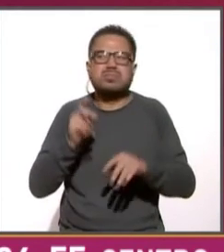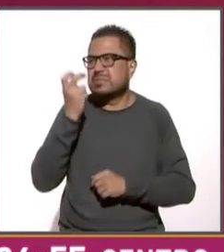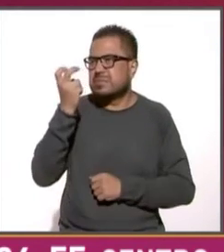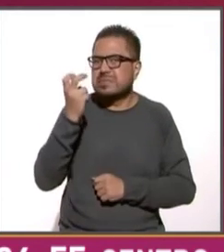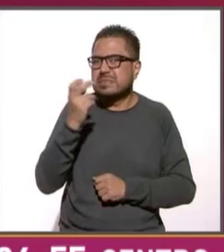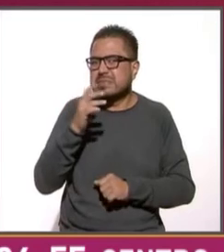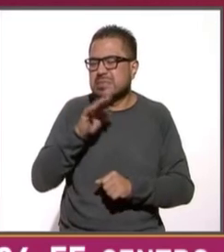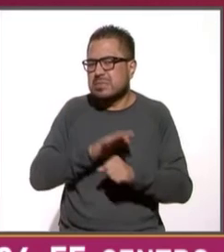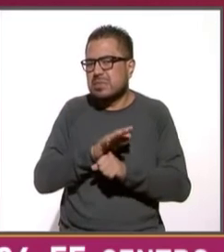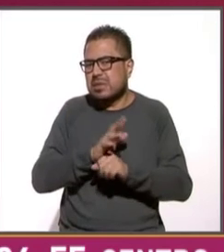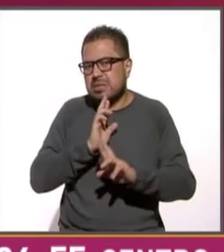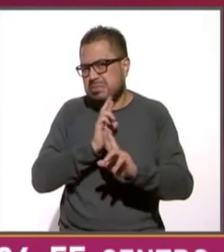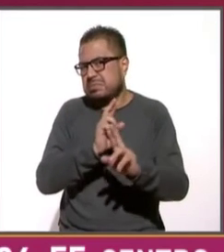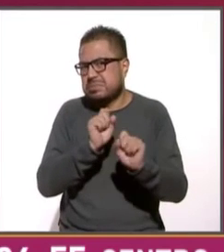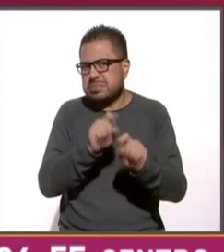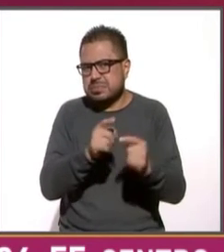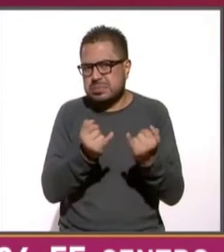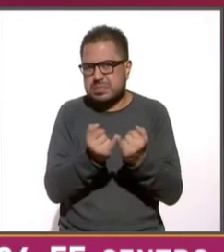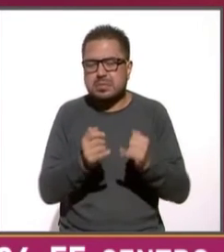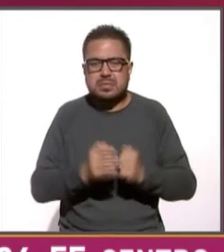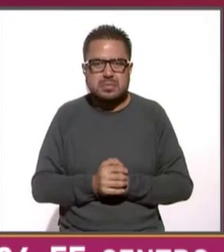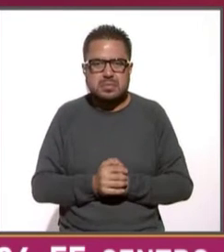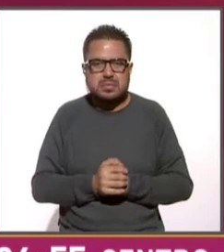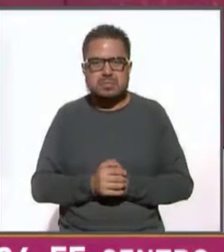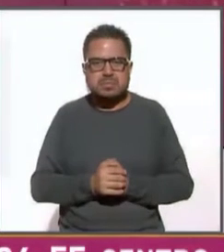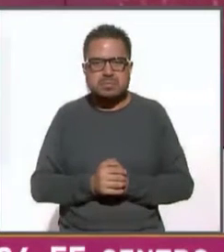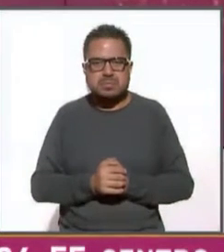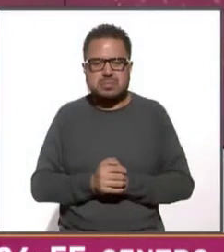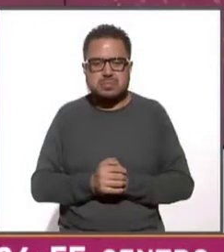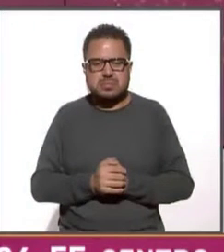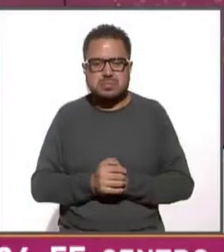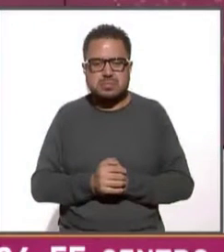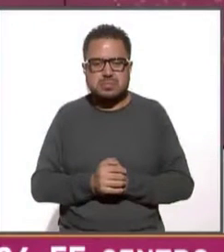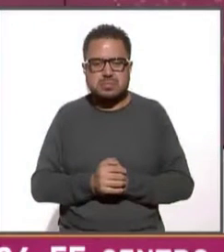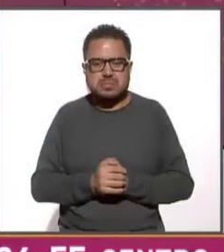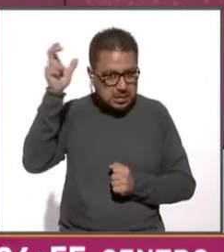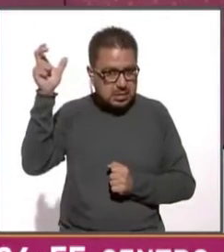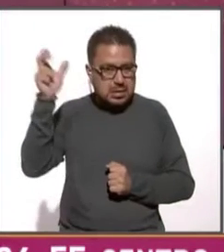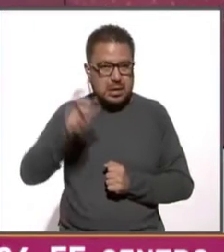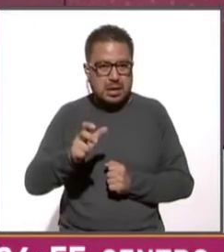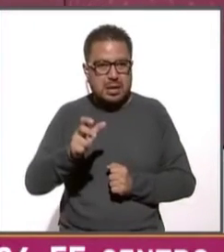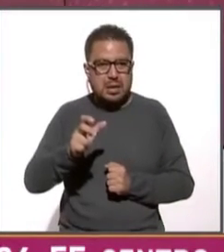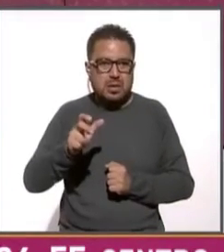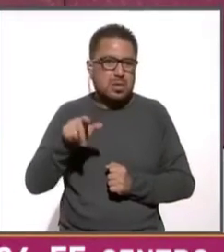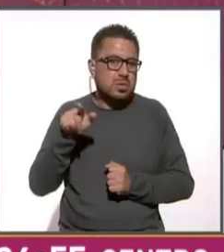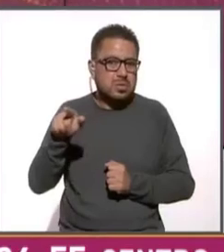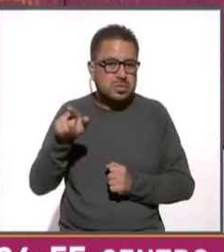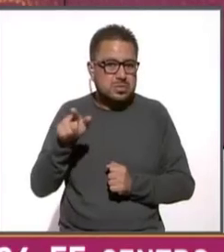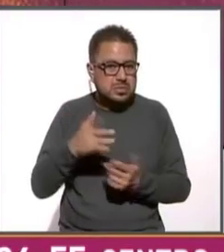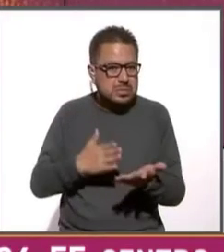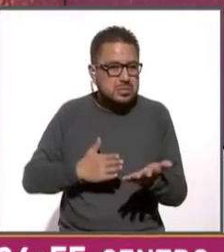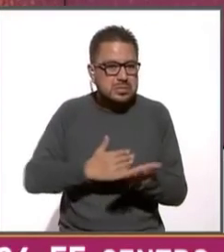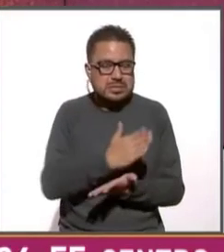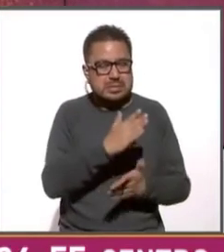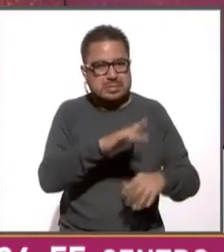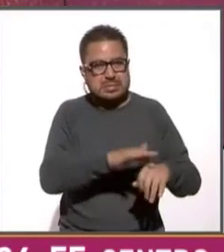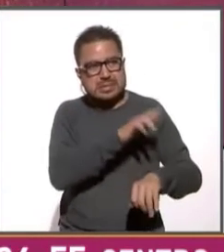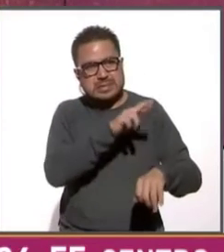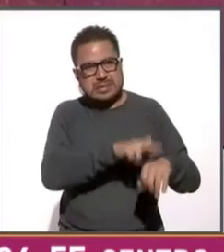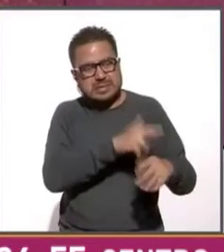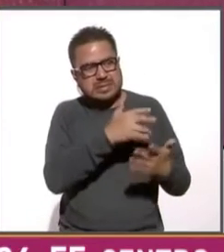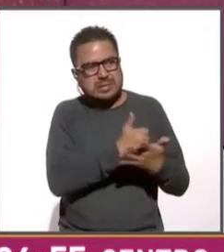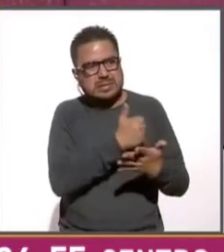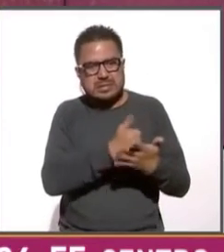esta distancia. Entonces, Hidalgo pasa a entrar en el récord, ¿no?, de